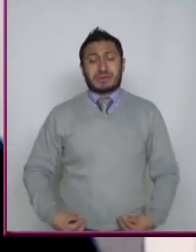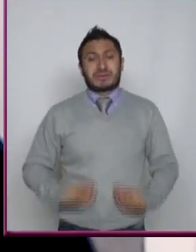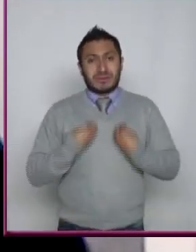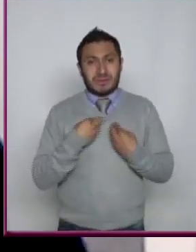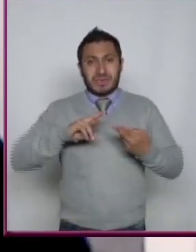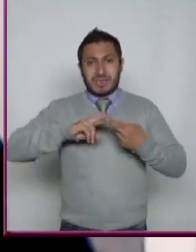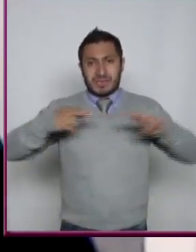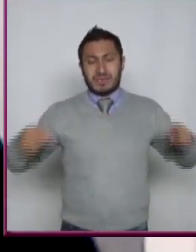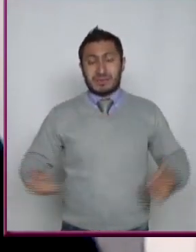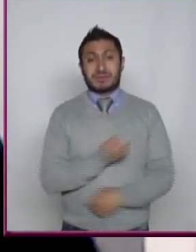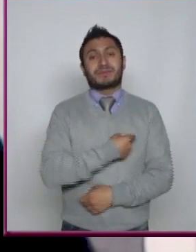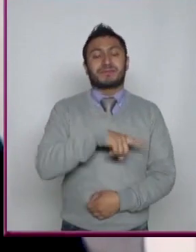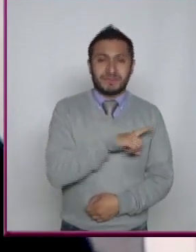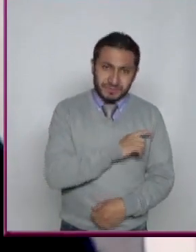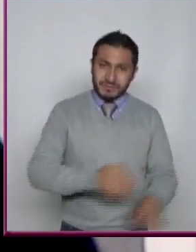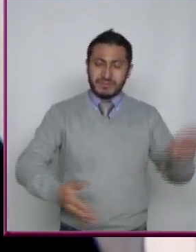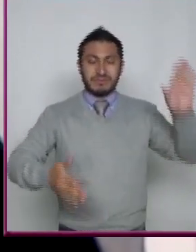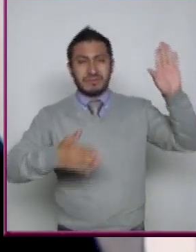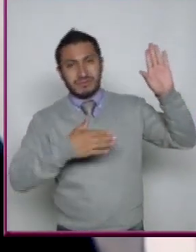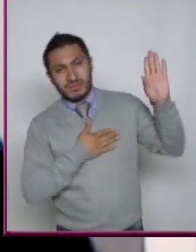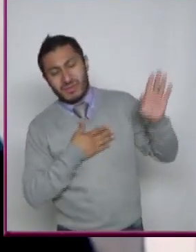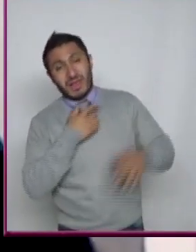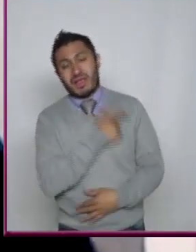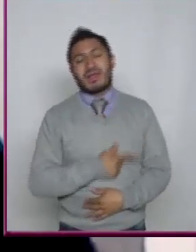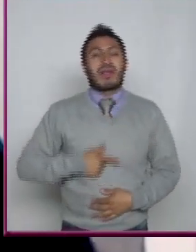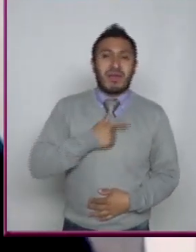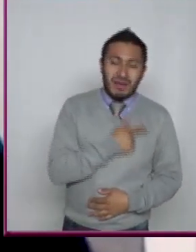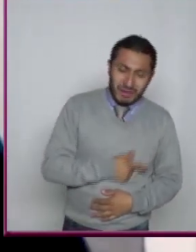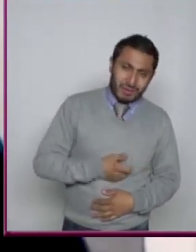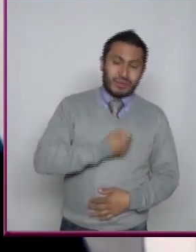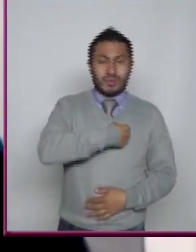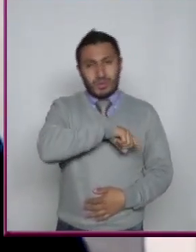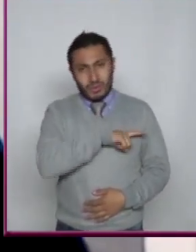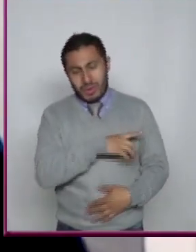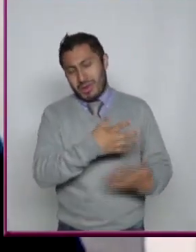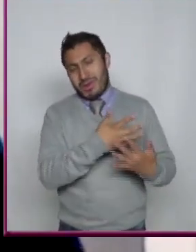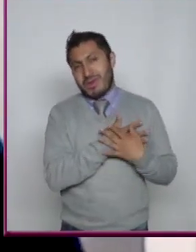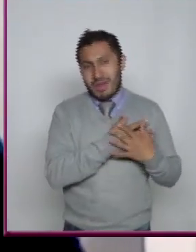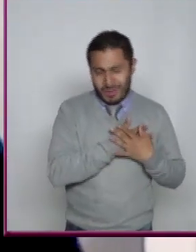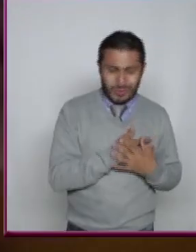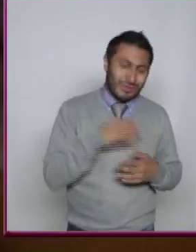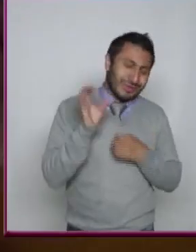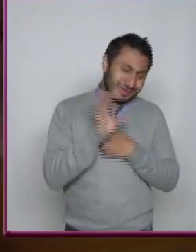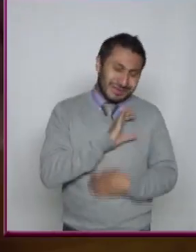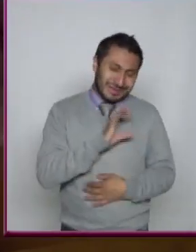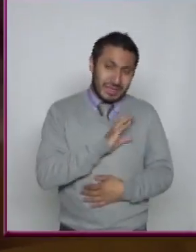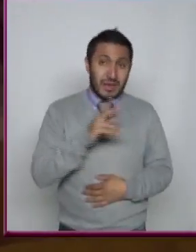relaciones sanas, comprometidas, placenteras, saludables, amorosas,